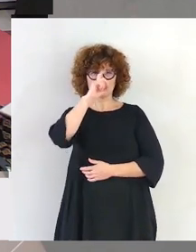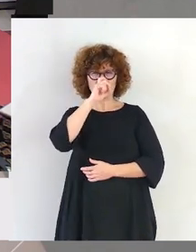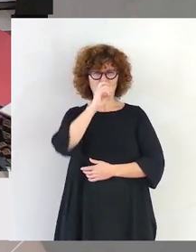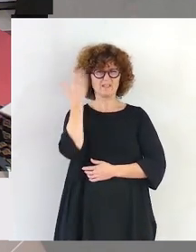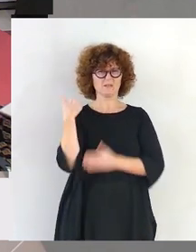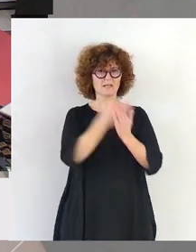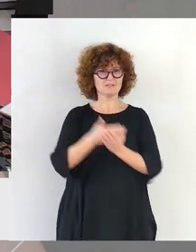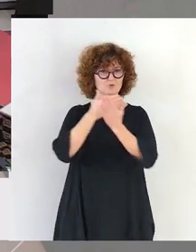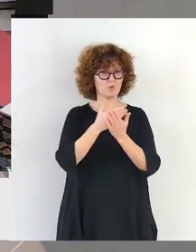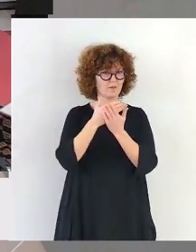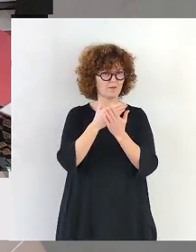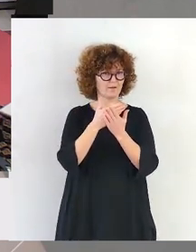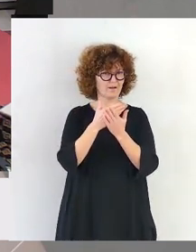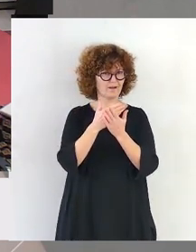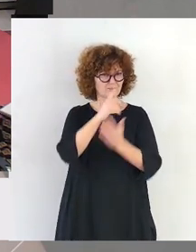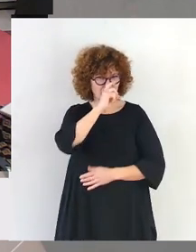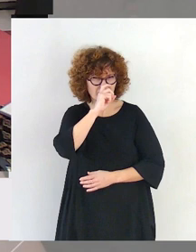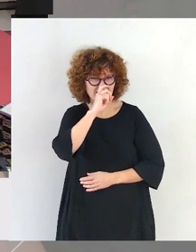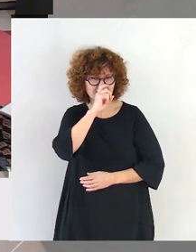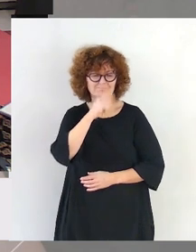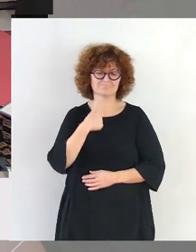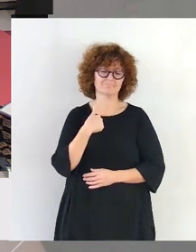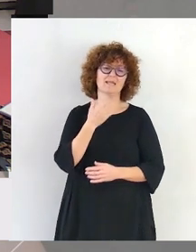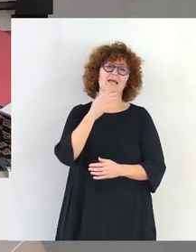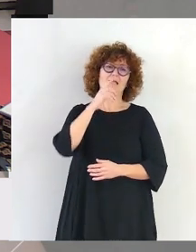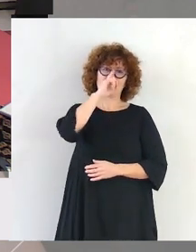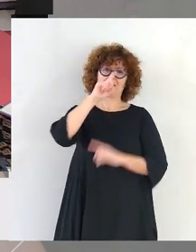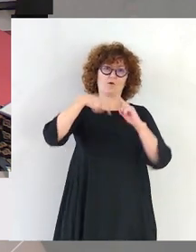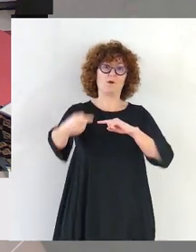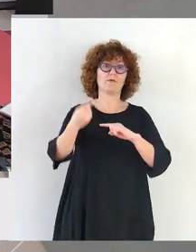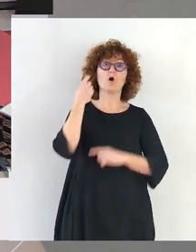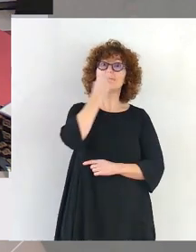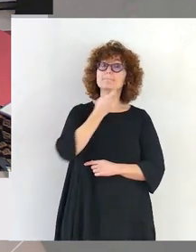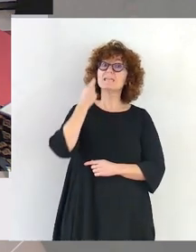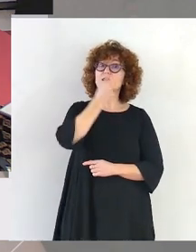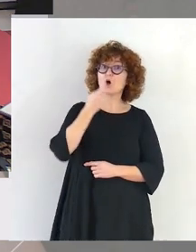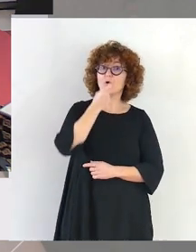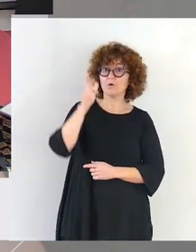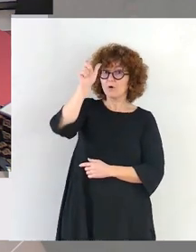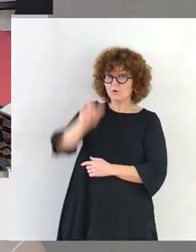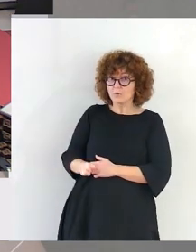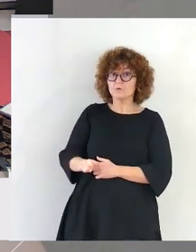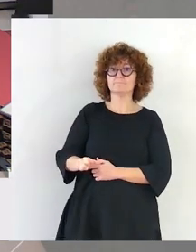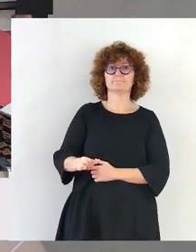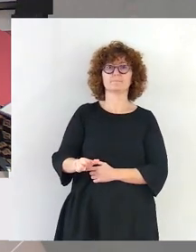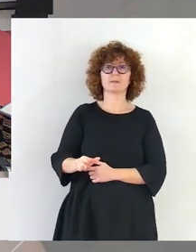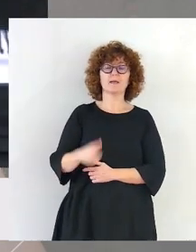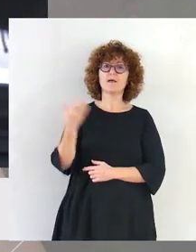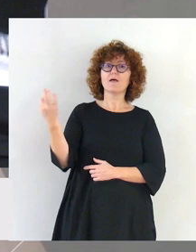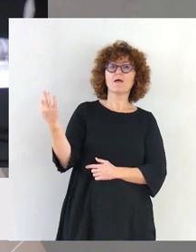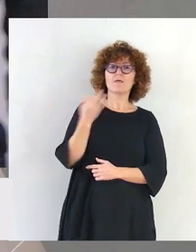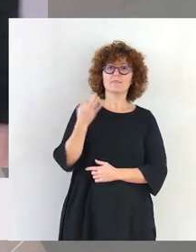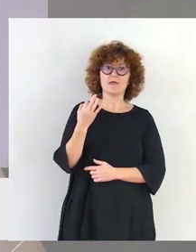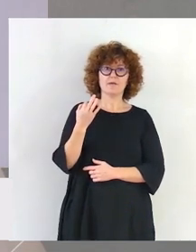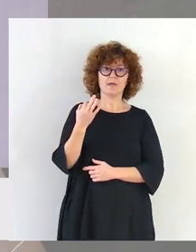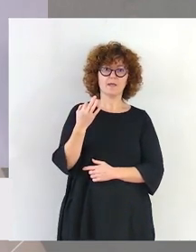alguien lo recuerda Sí bueno para quien no se acuerde era aquel mito de ese personaje que tenía que subir una y otra